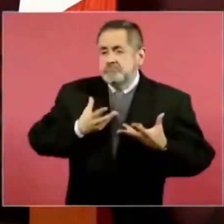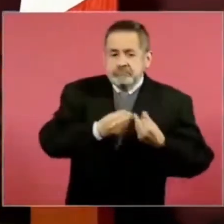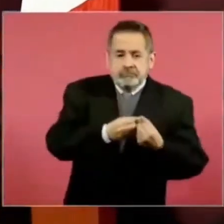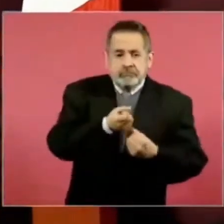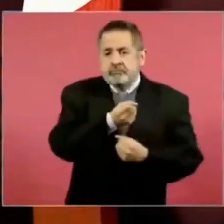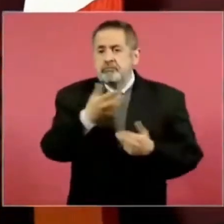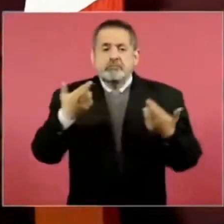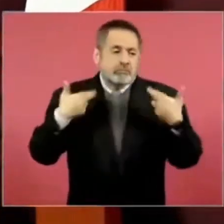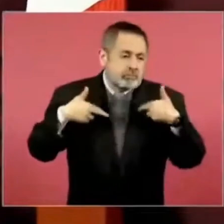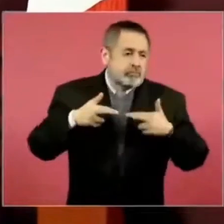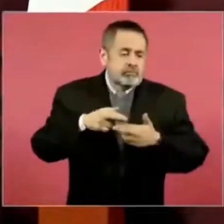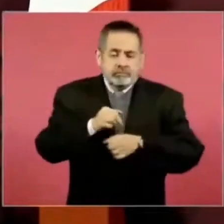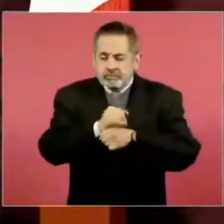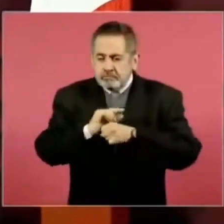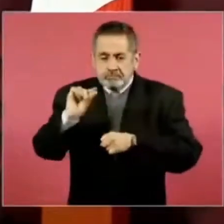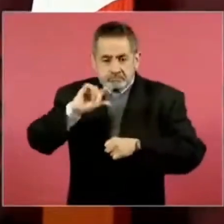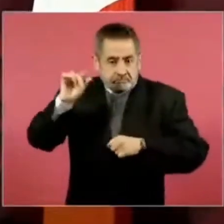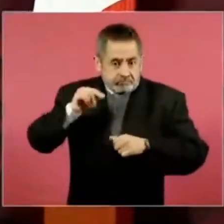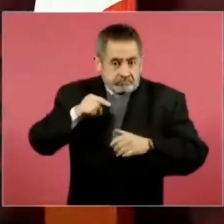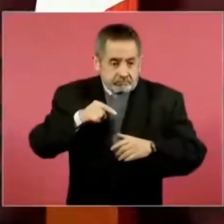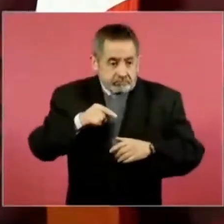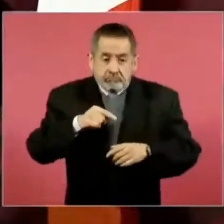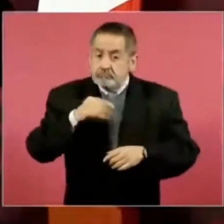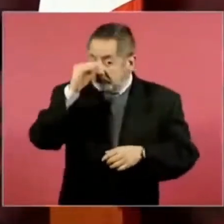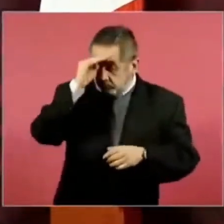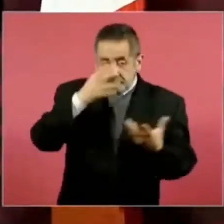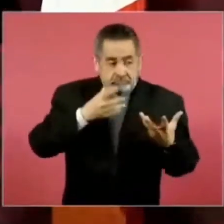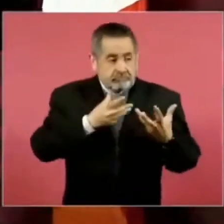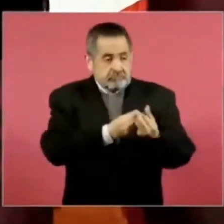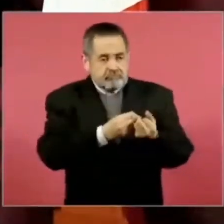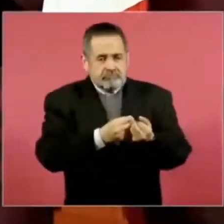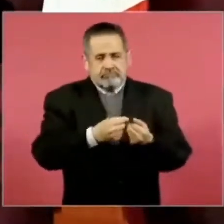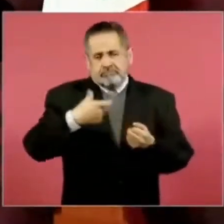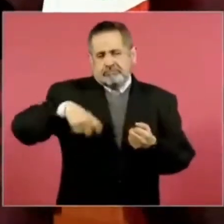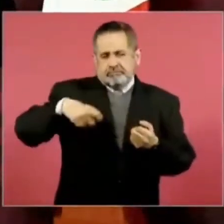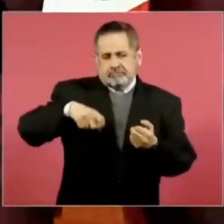maestros, investigadores de clase media,